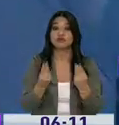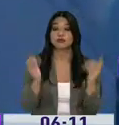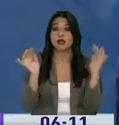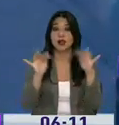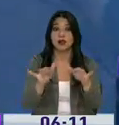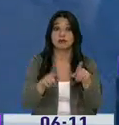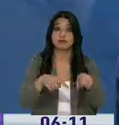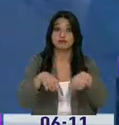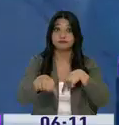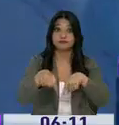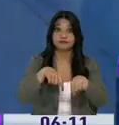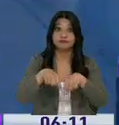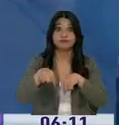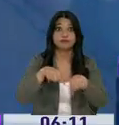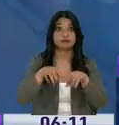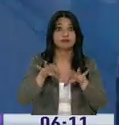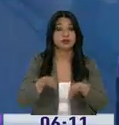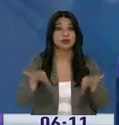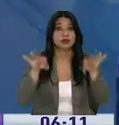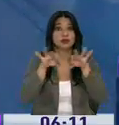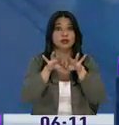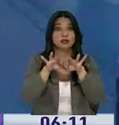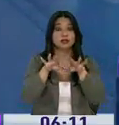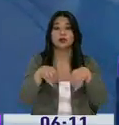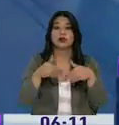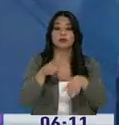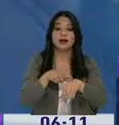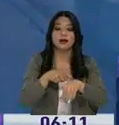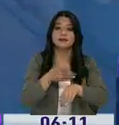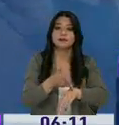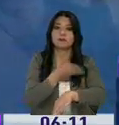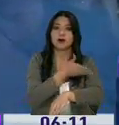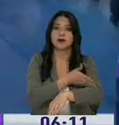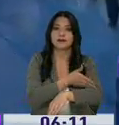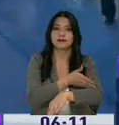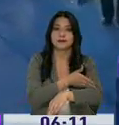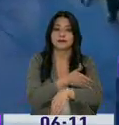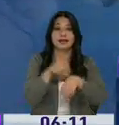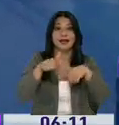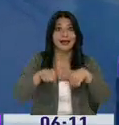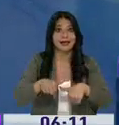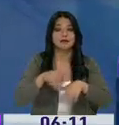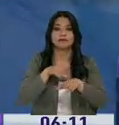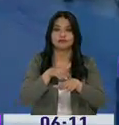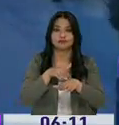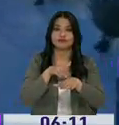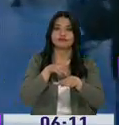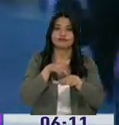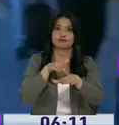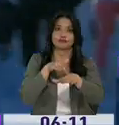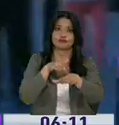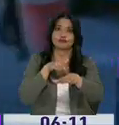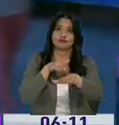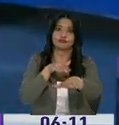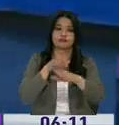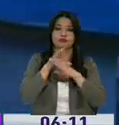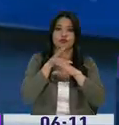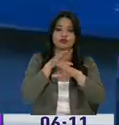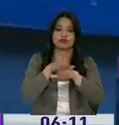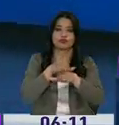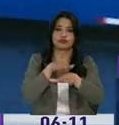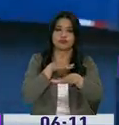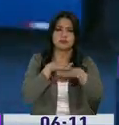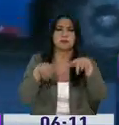por esta zona es preciso que lo hagan con el tiempo necesario, puesto que aquí sí se forman grandes trancones. Es uno de los